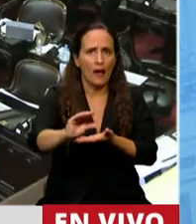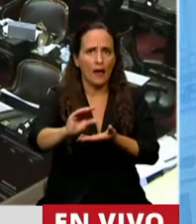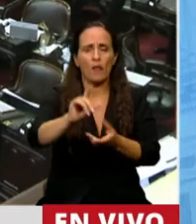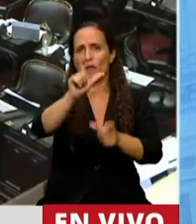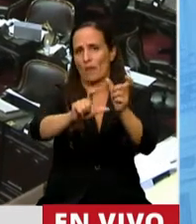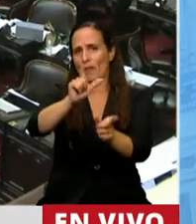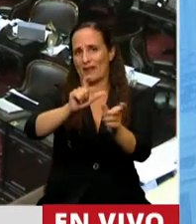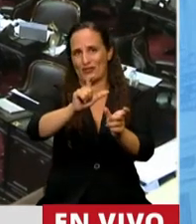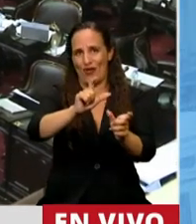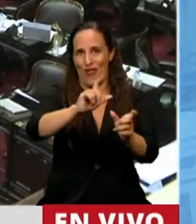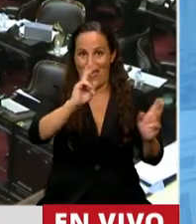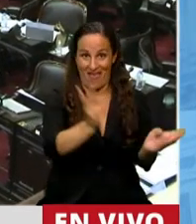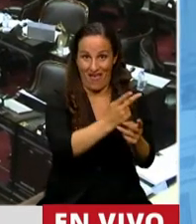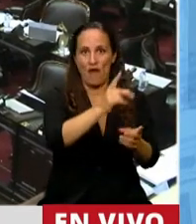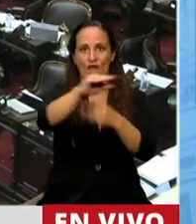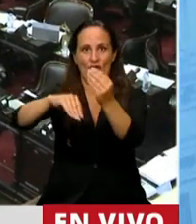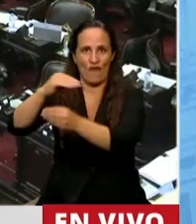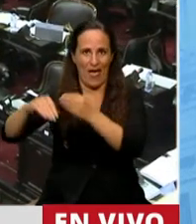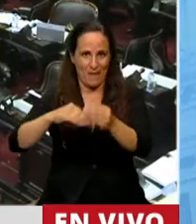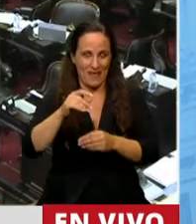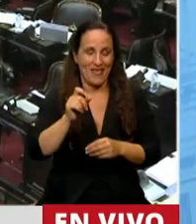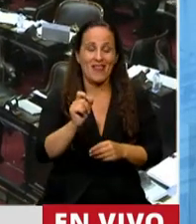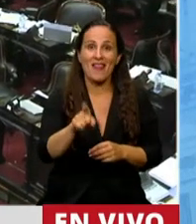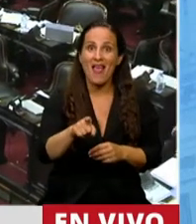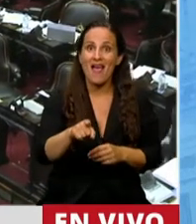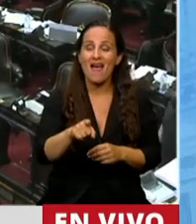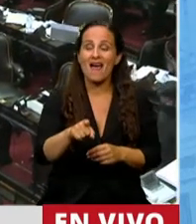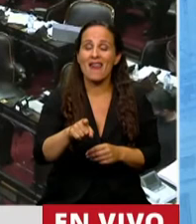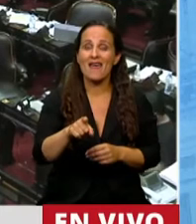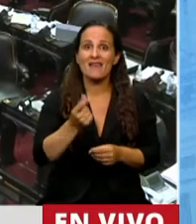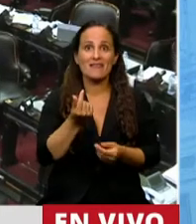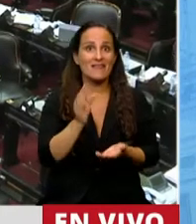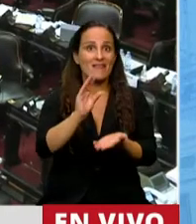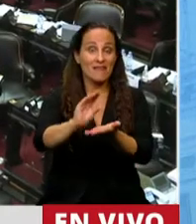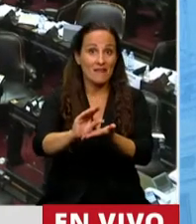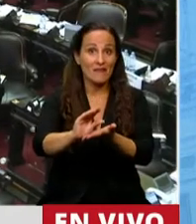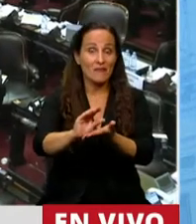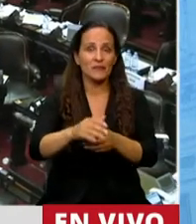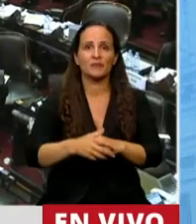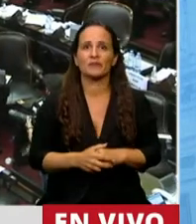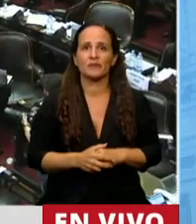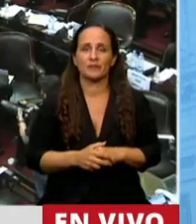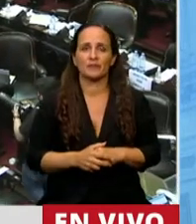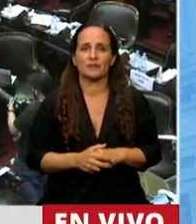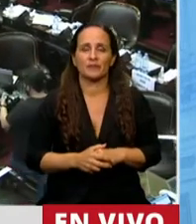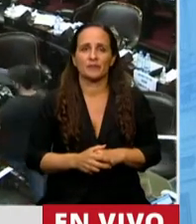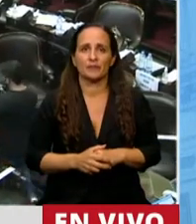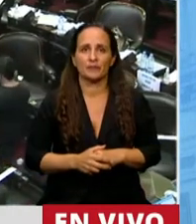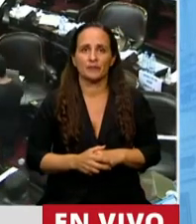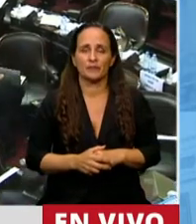familiares de los tripulantes del san juan' del submarino ara san juan